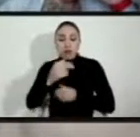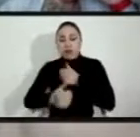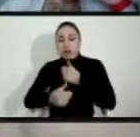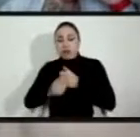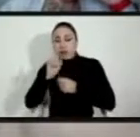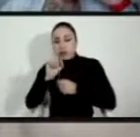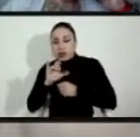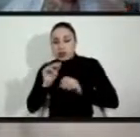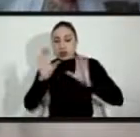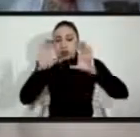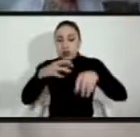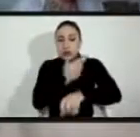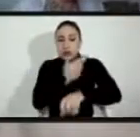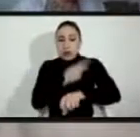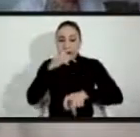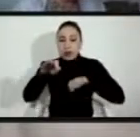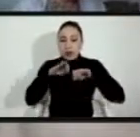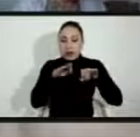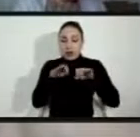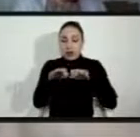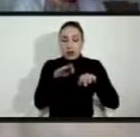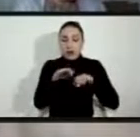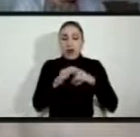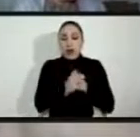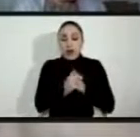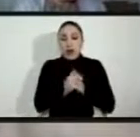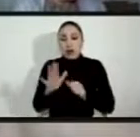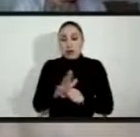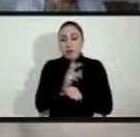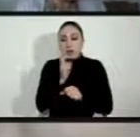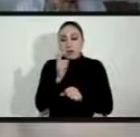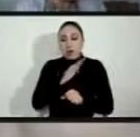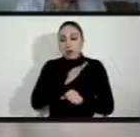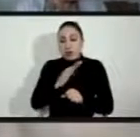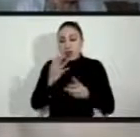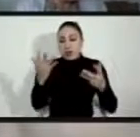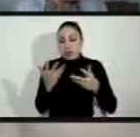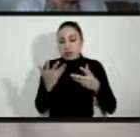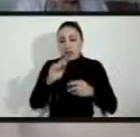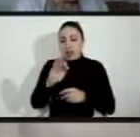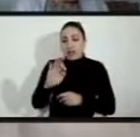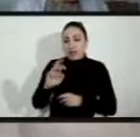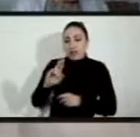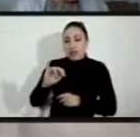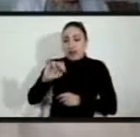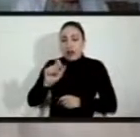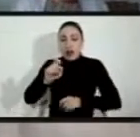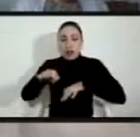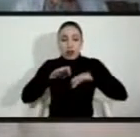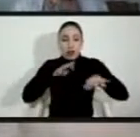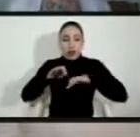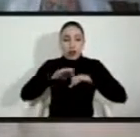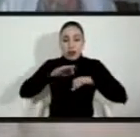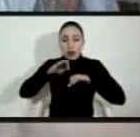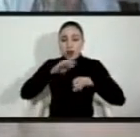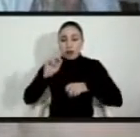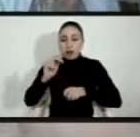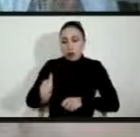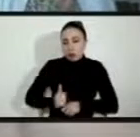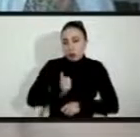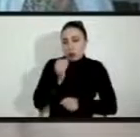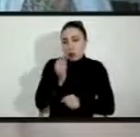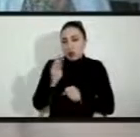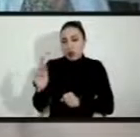que pudiese generar ferias del empleo virtuales aprovechando la tecnología,